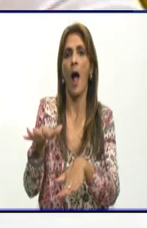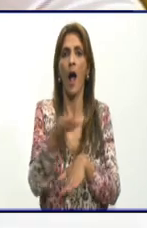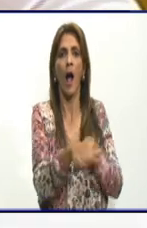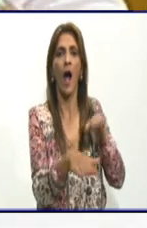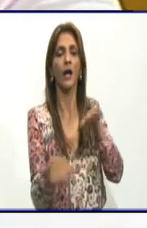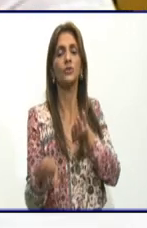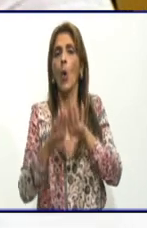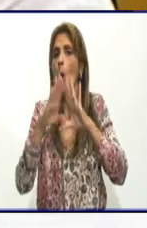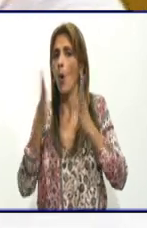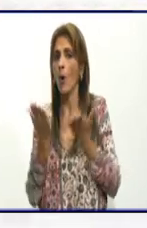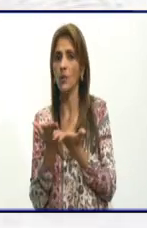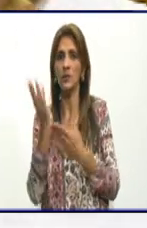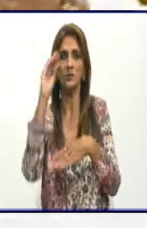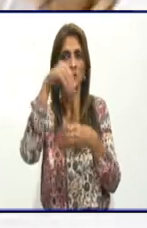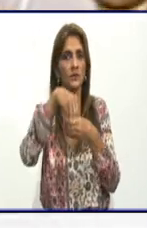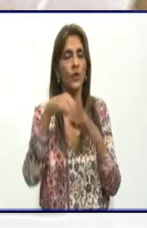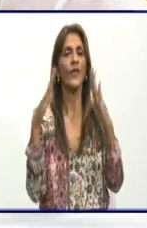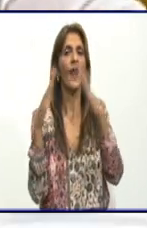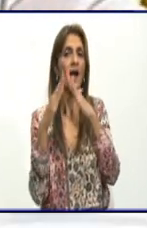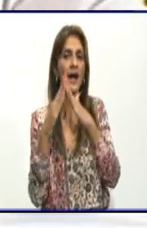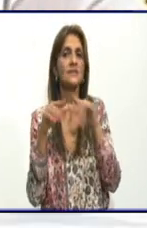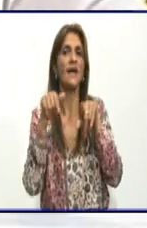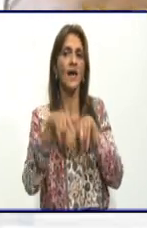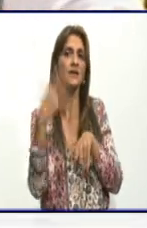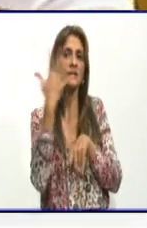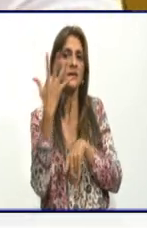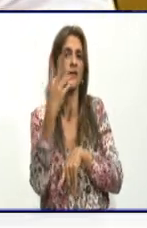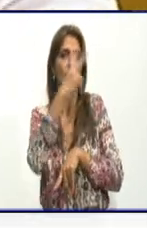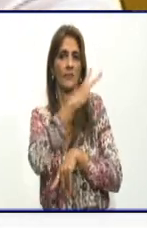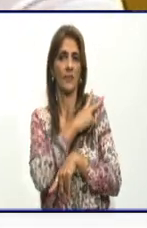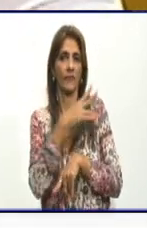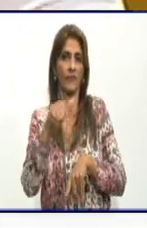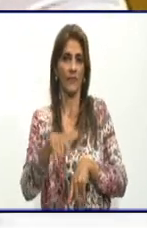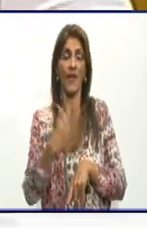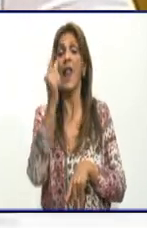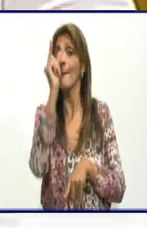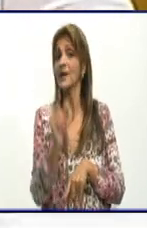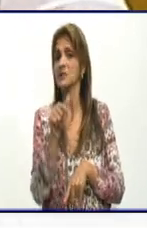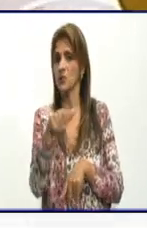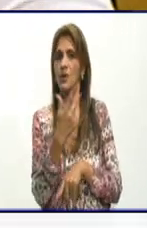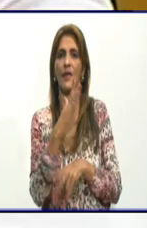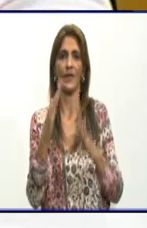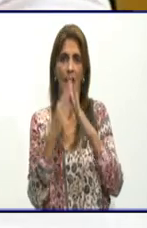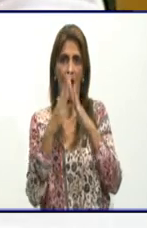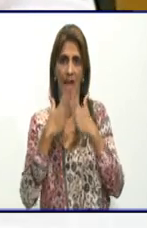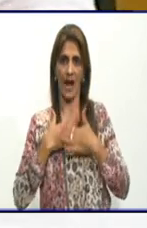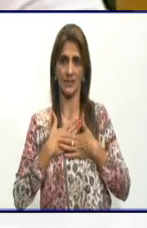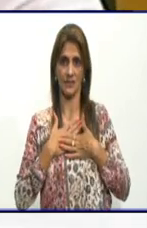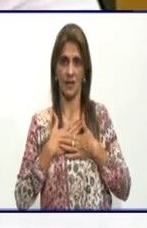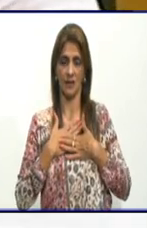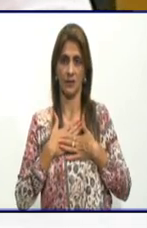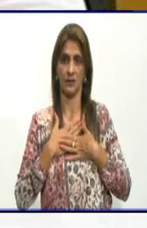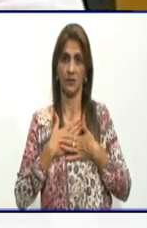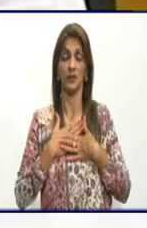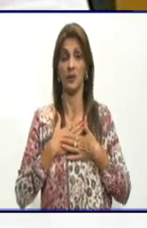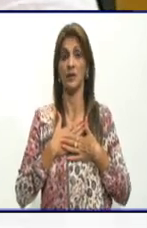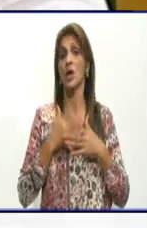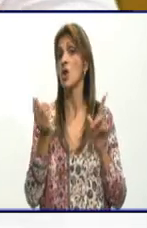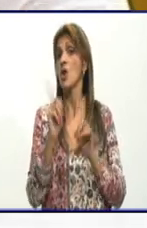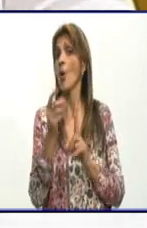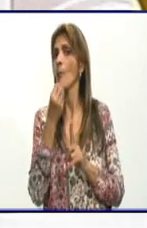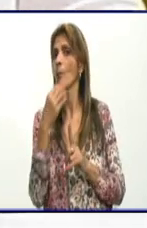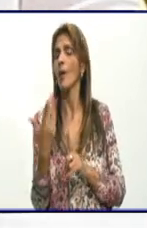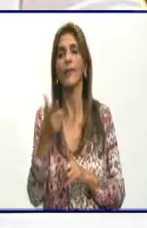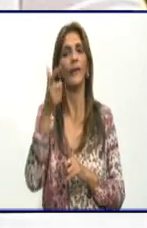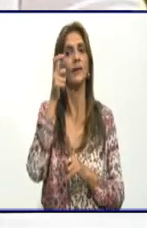porque precisamente el operario va de vivienda en vivienda. Y lo que no se quiere es que sea el mismo operario el portador